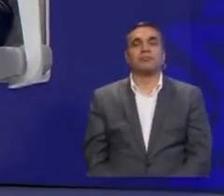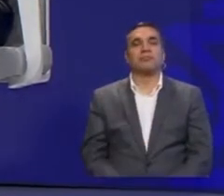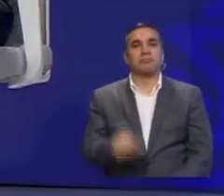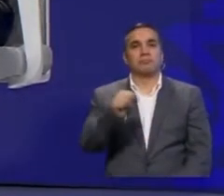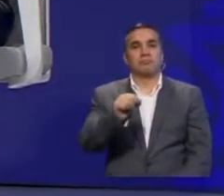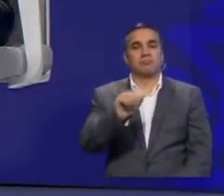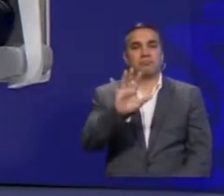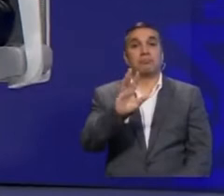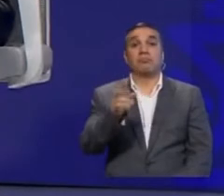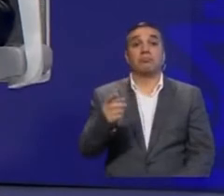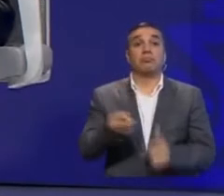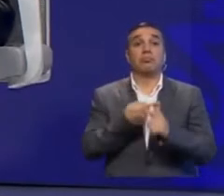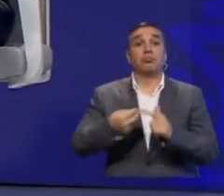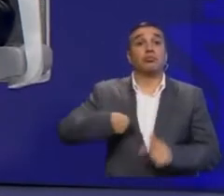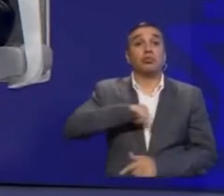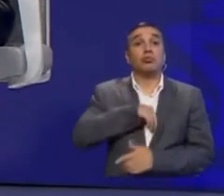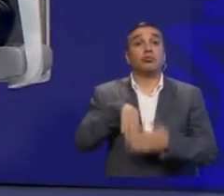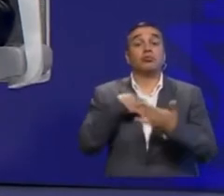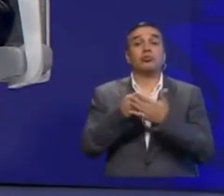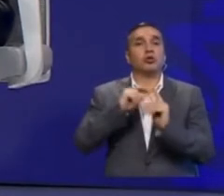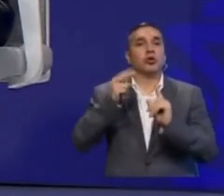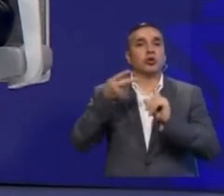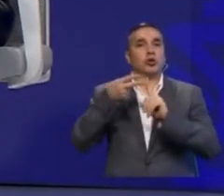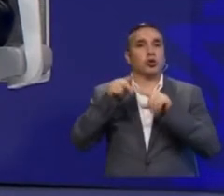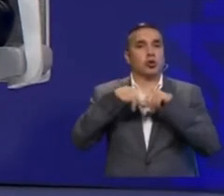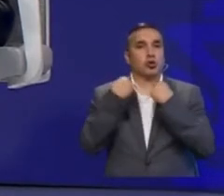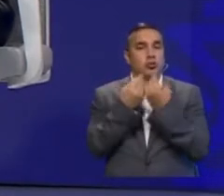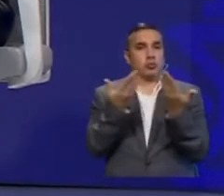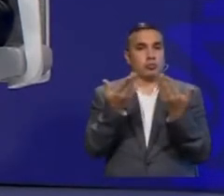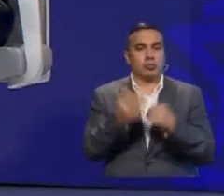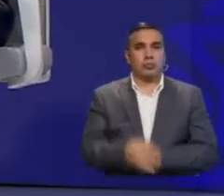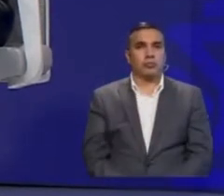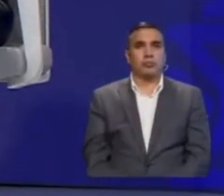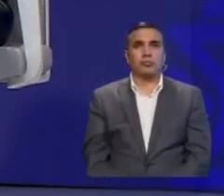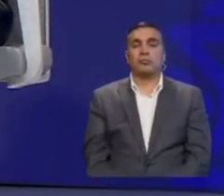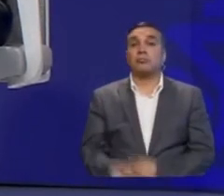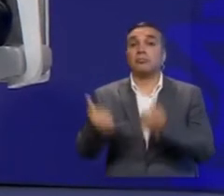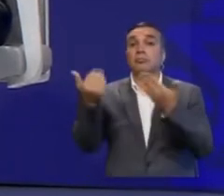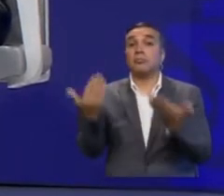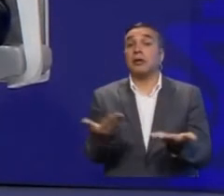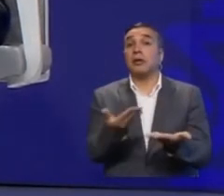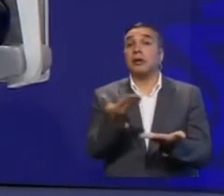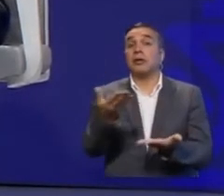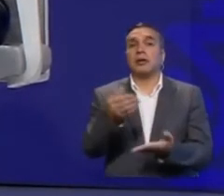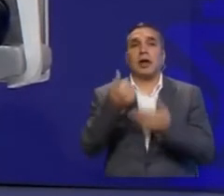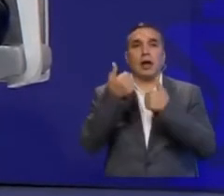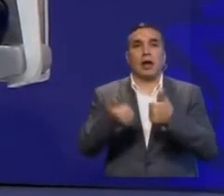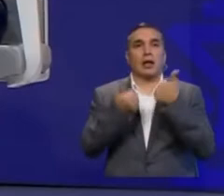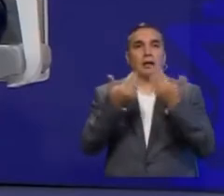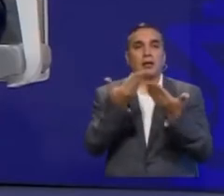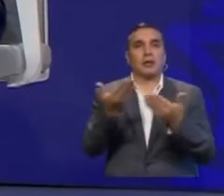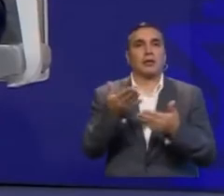es, vamos entonces con nuestro segundo segmento. Damos la bienvenida a los candidatos que están actualmente